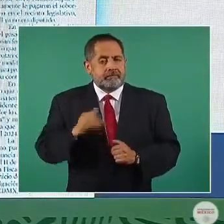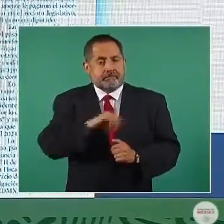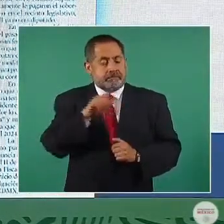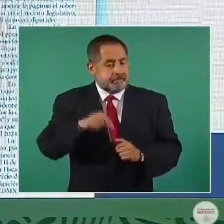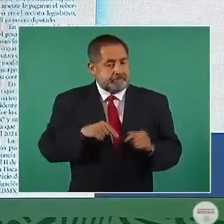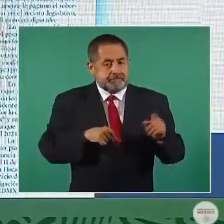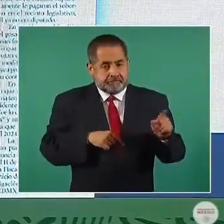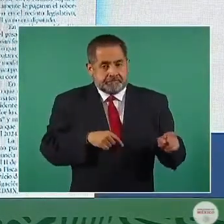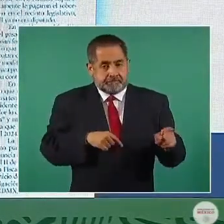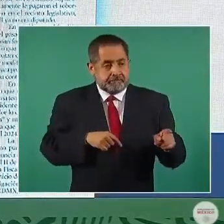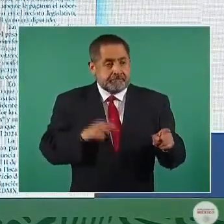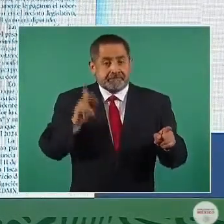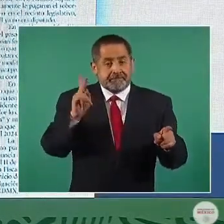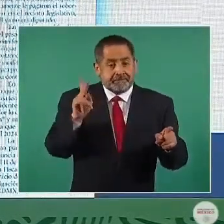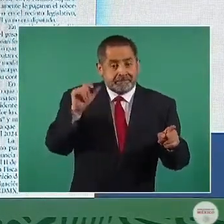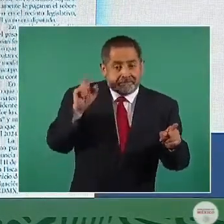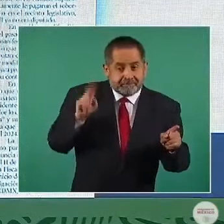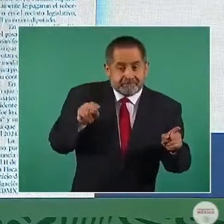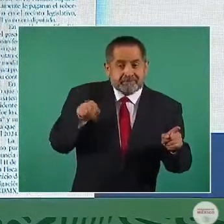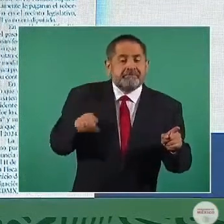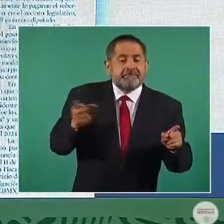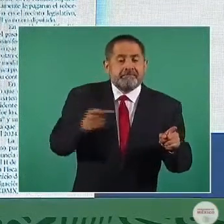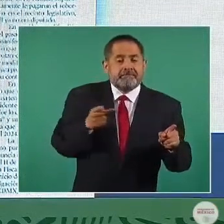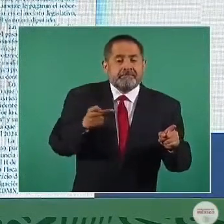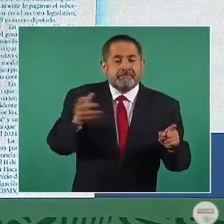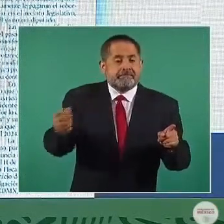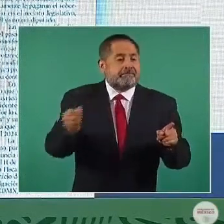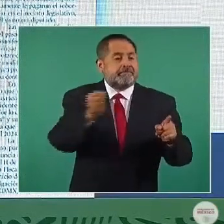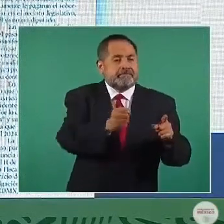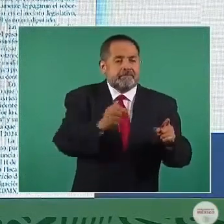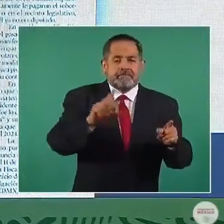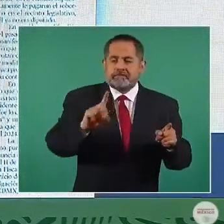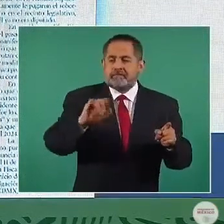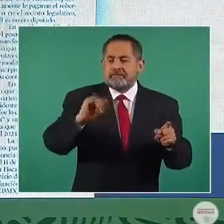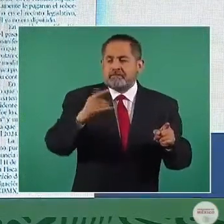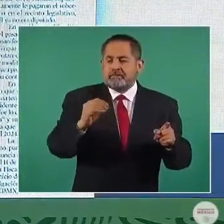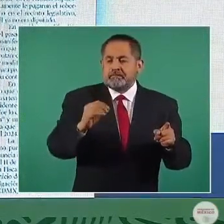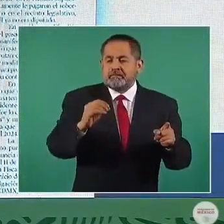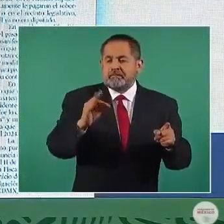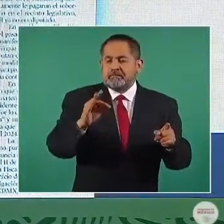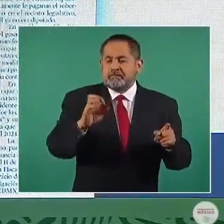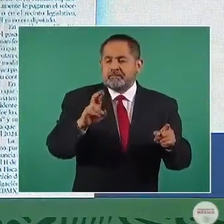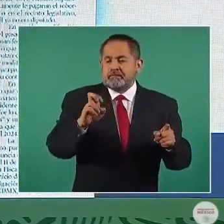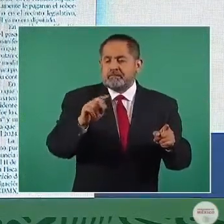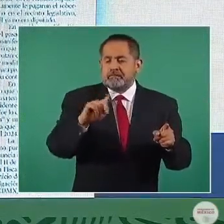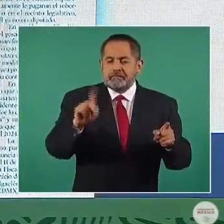1994, y el PAN postula a Diego Fernández de Ceballos,